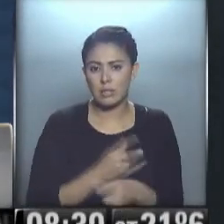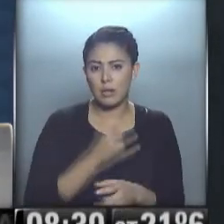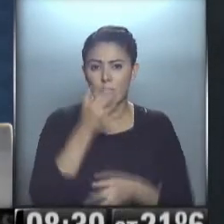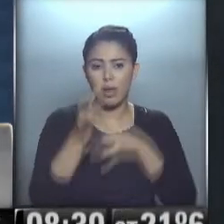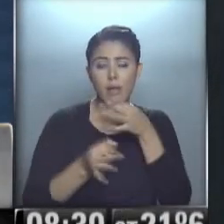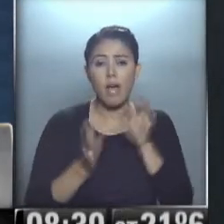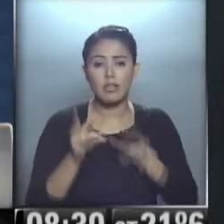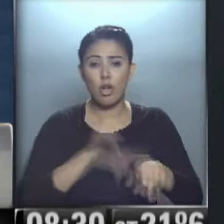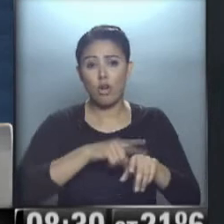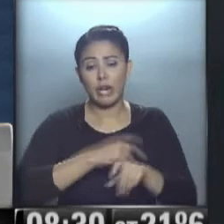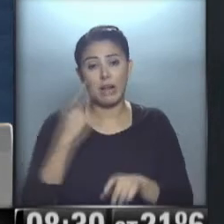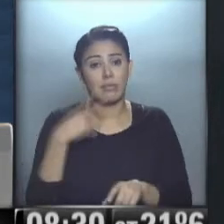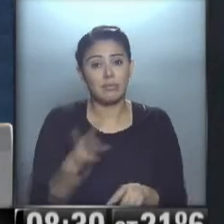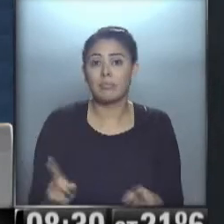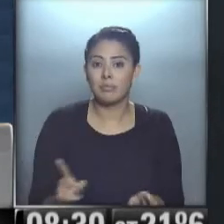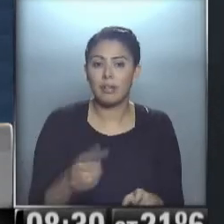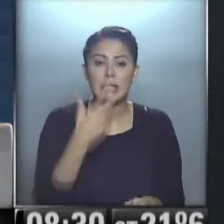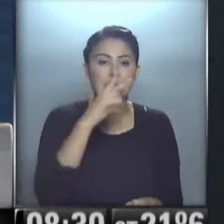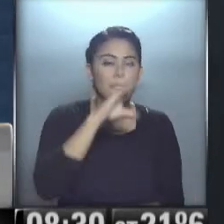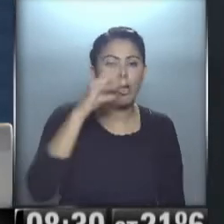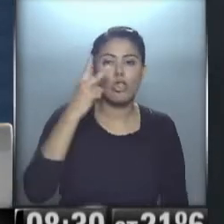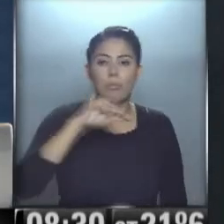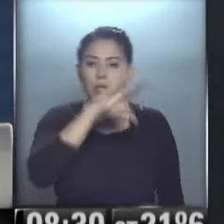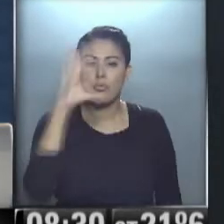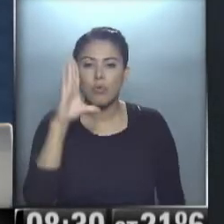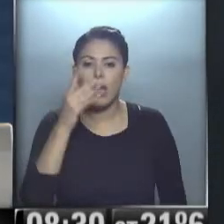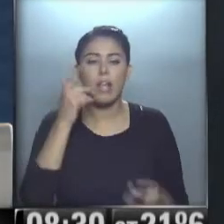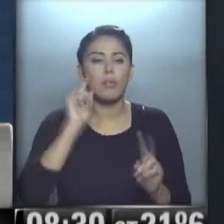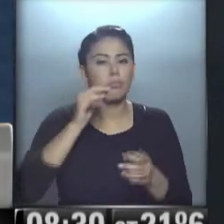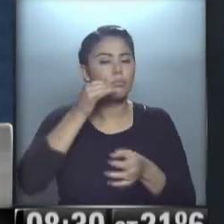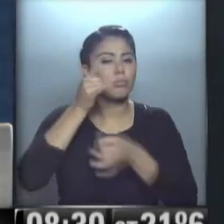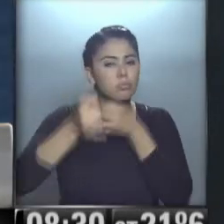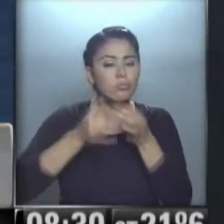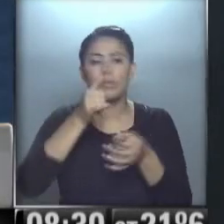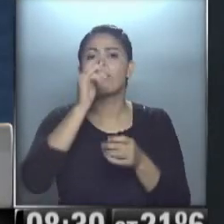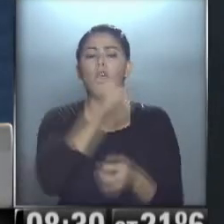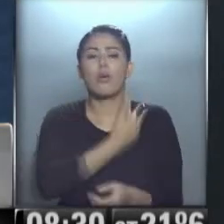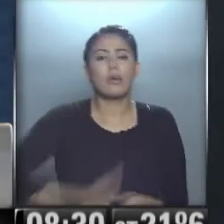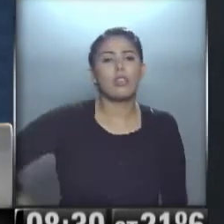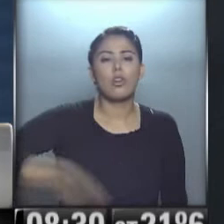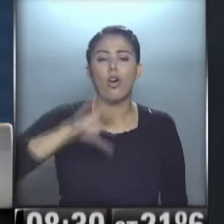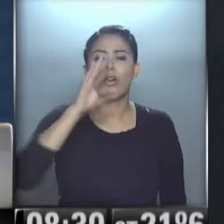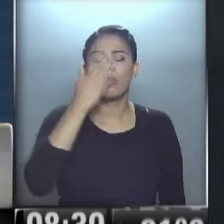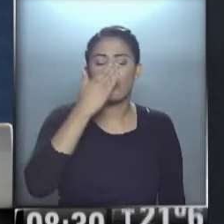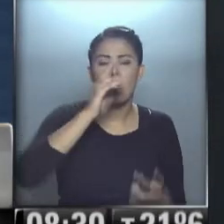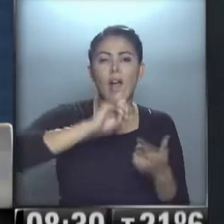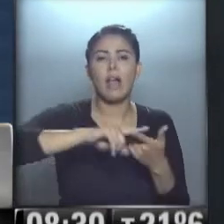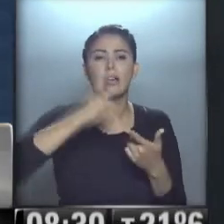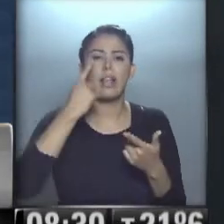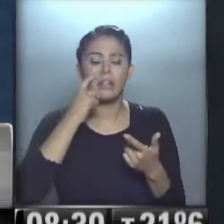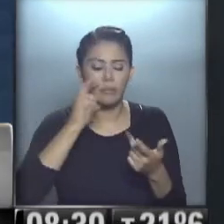horas insólitas, 3 de la mañana, 2 de la mañana, con el gobernador de la Sota, Bonfatti, Scioli,